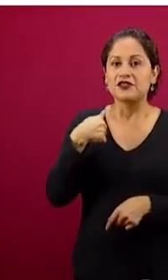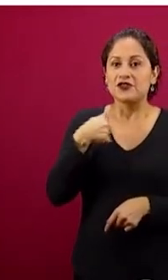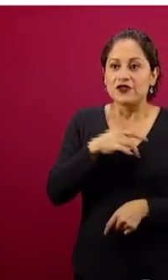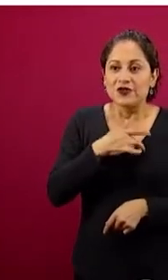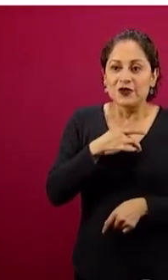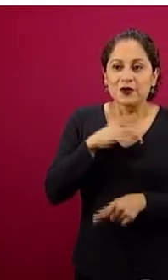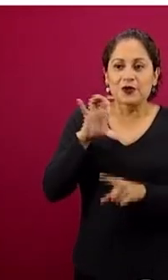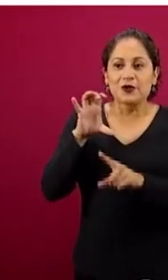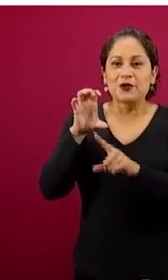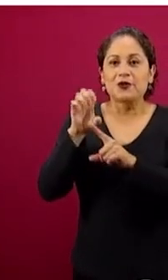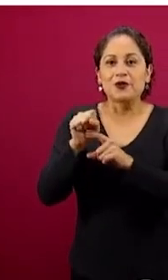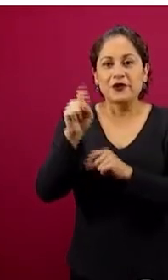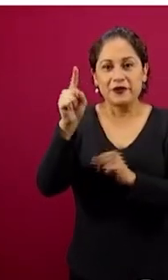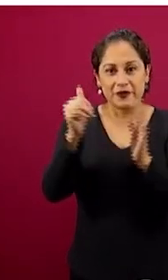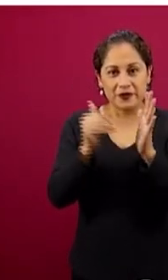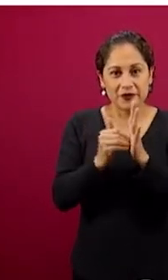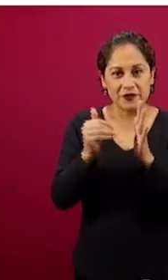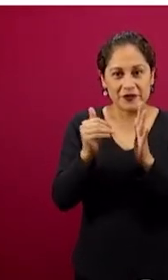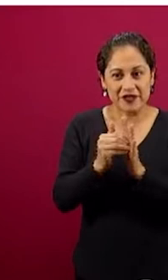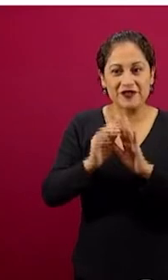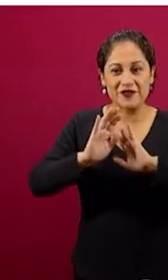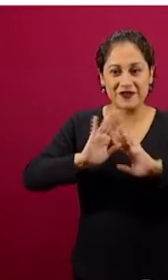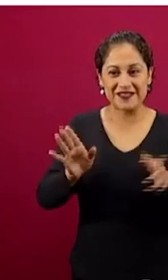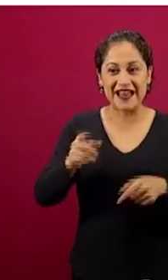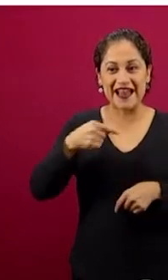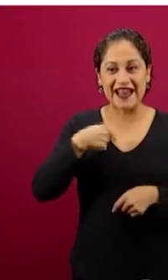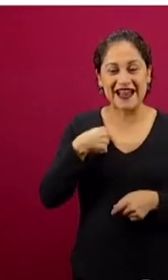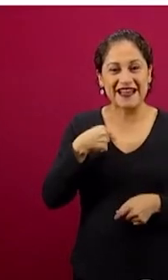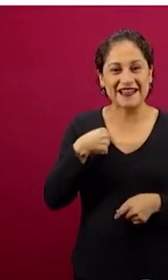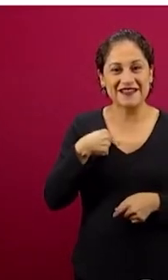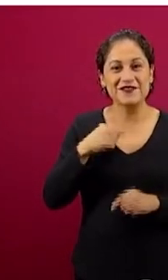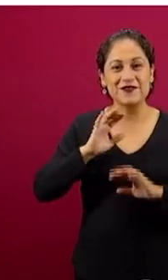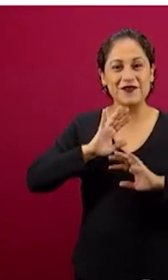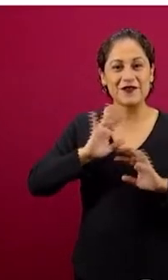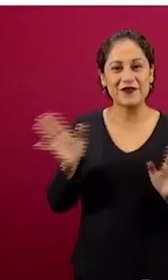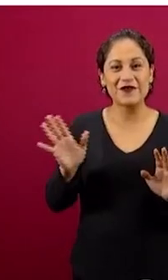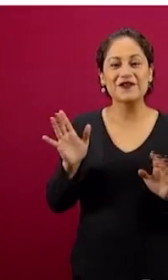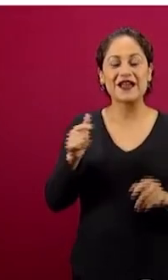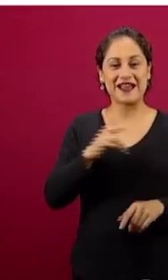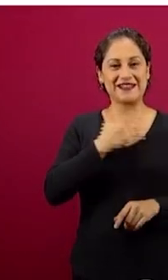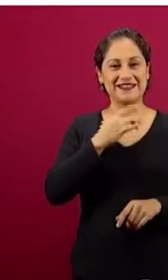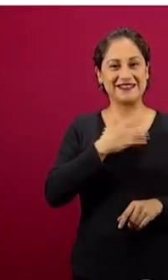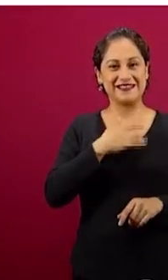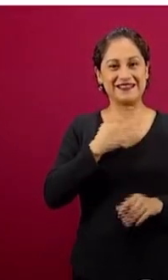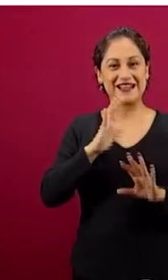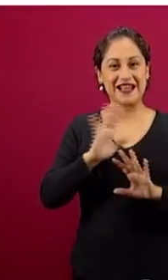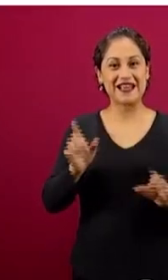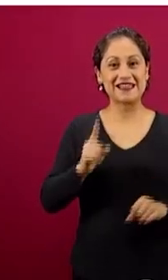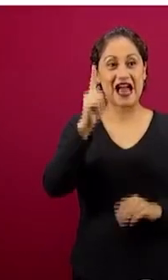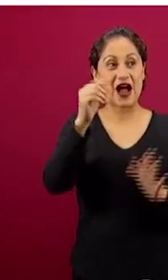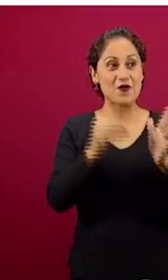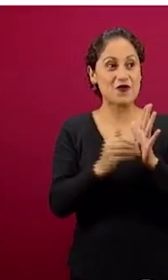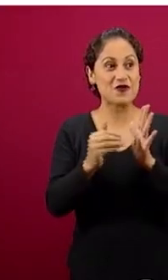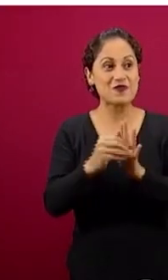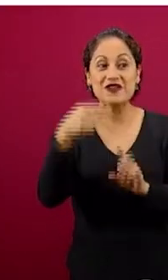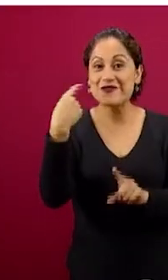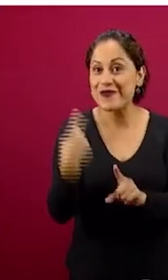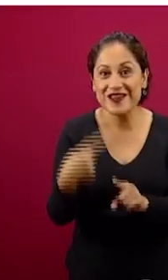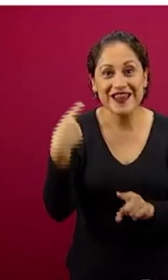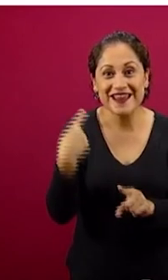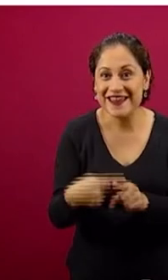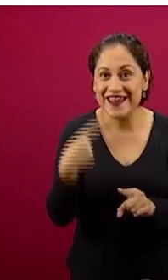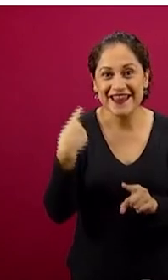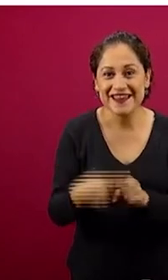que ya era para que venía corriendo el beneficiario del millón, pero parece que no fue así. Todavía nos